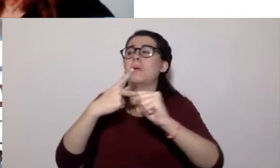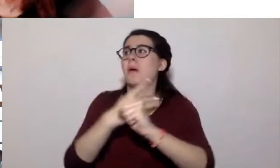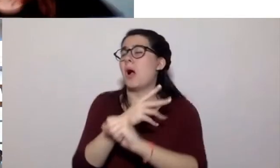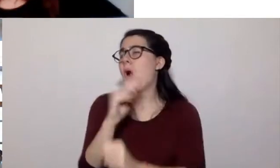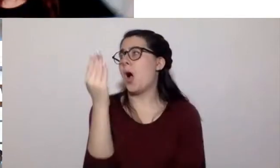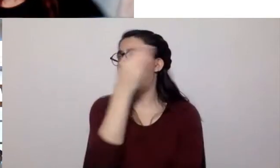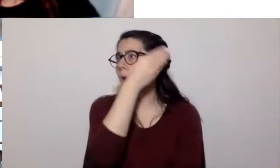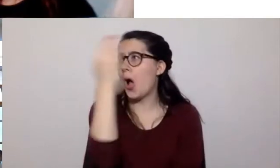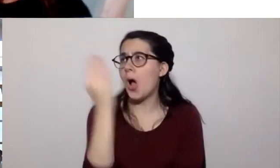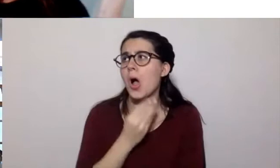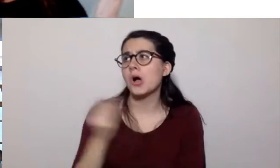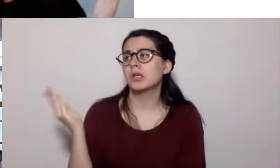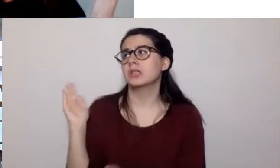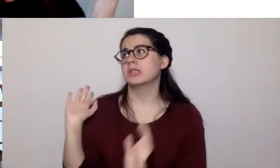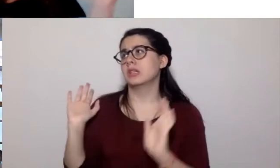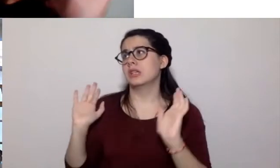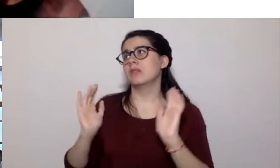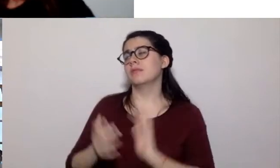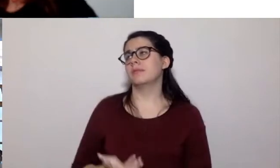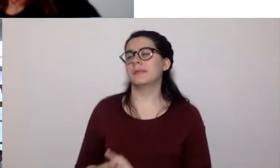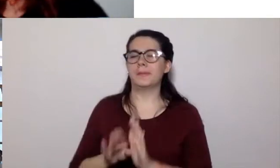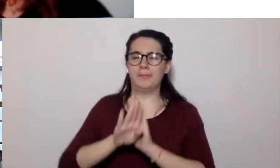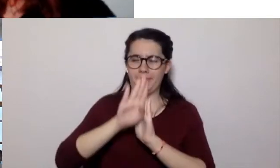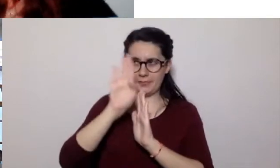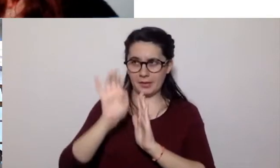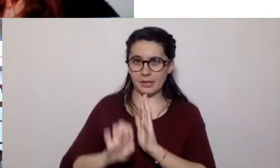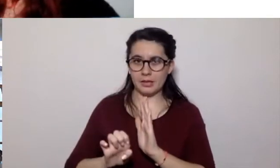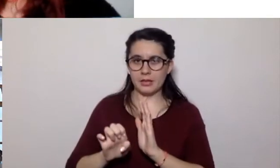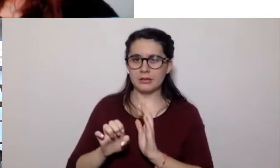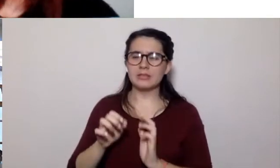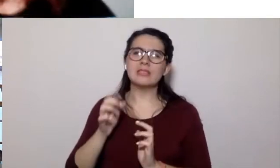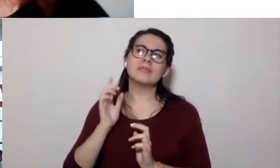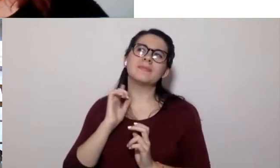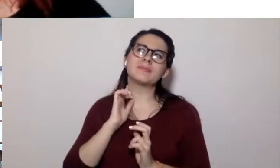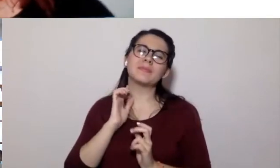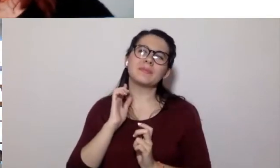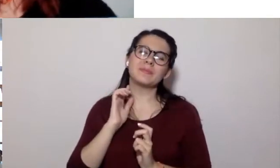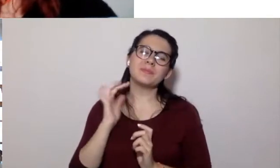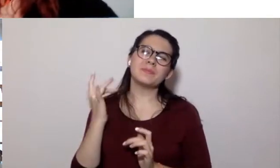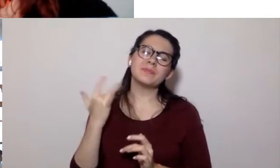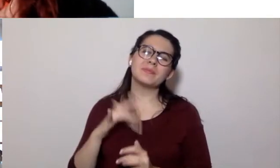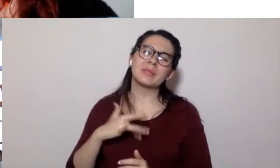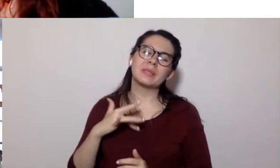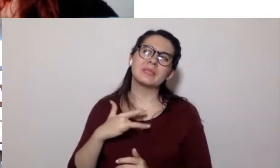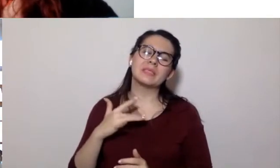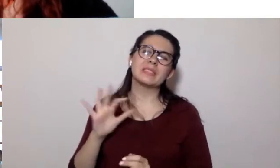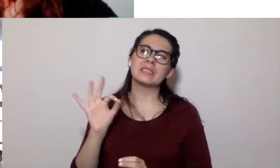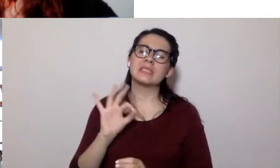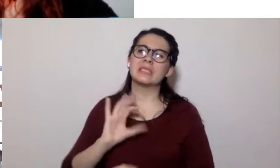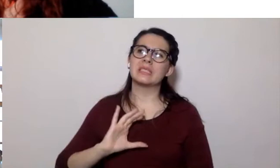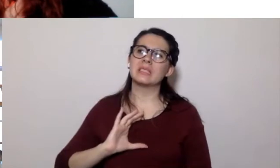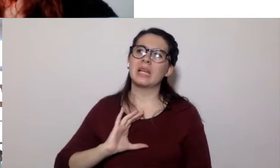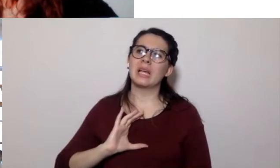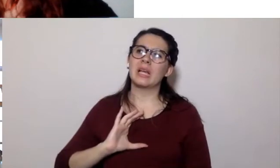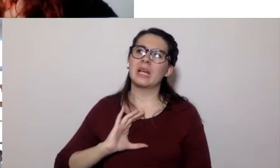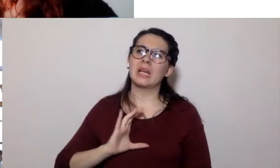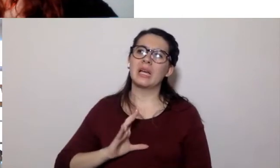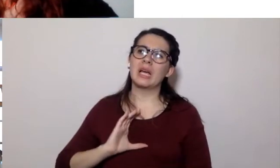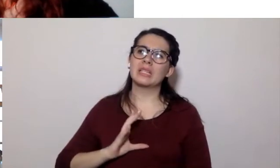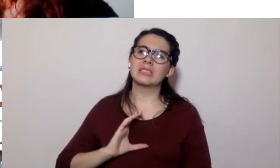híjole, tengo una bolita por aquí, seguro ya es cáncer y estoy invadida, ¿no?